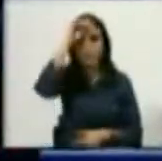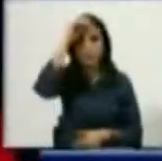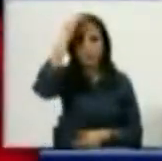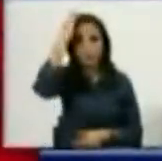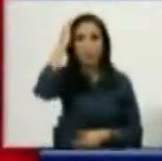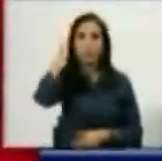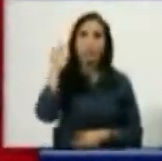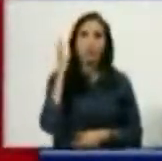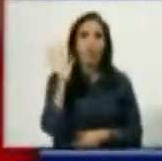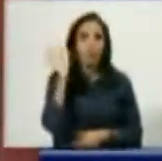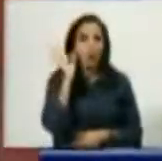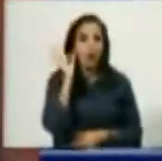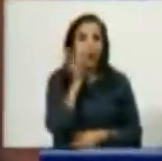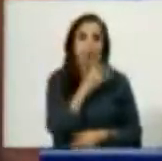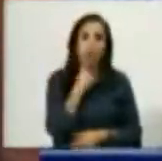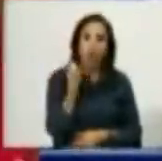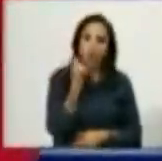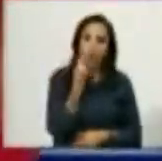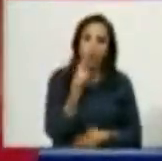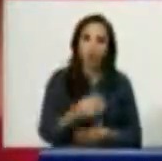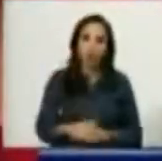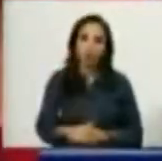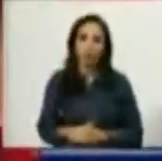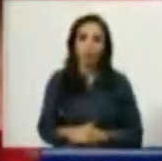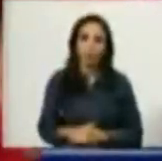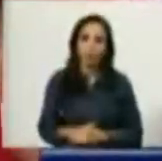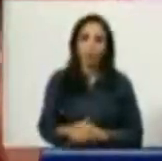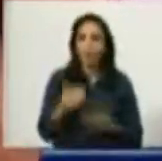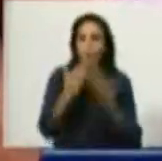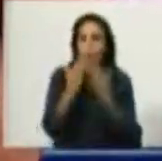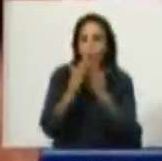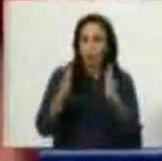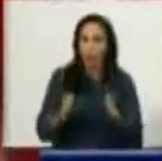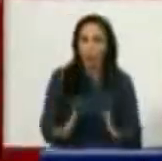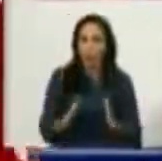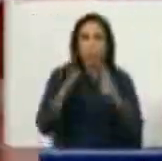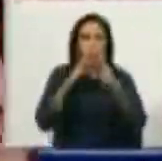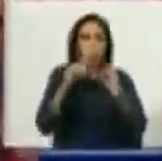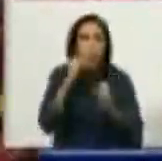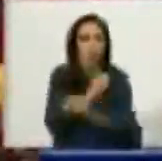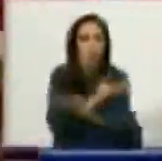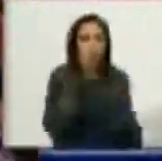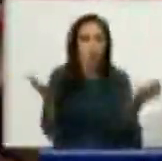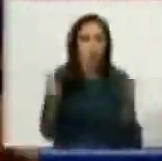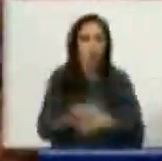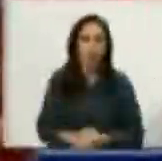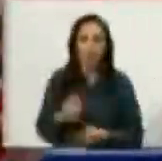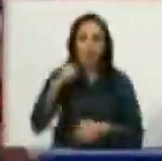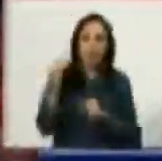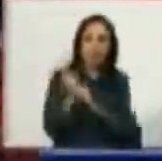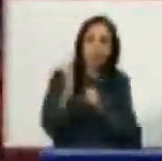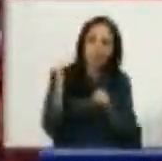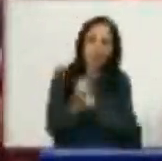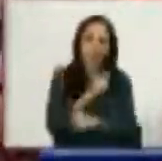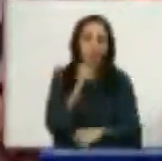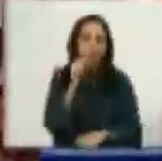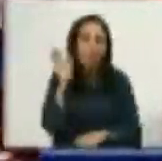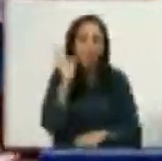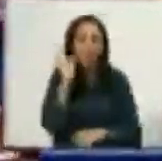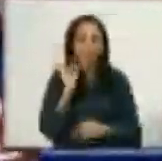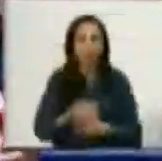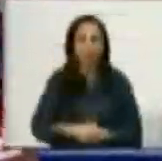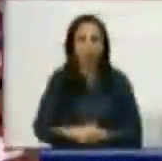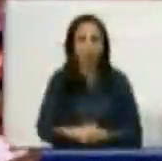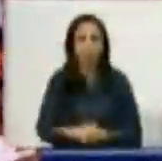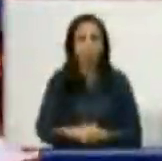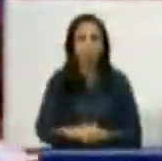a la juventud a los estudiantes a los trabajadores y trabajadoras